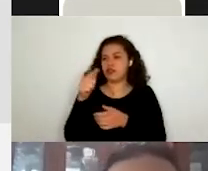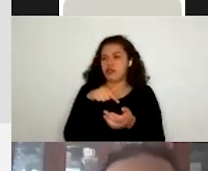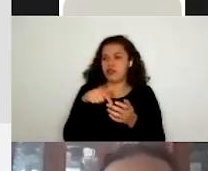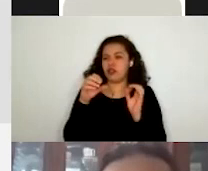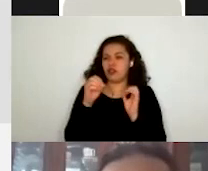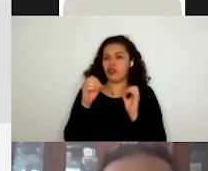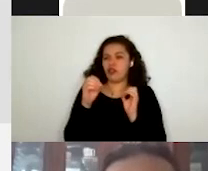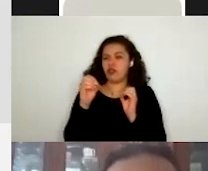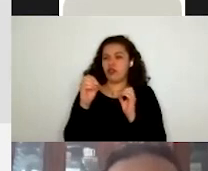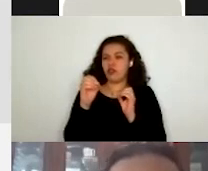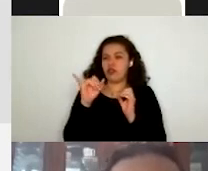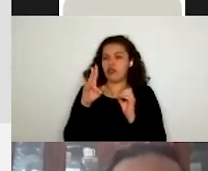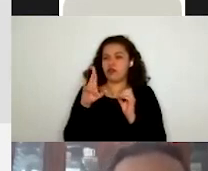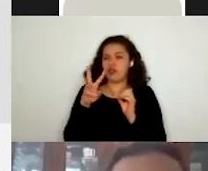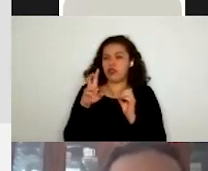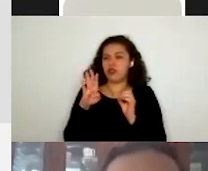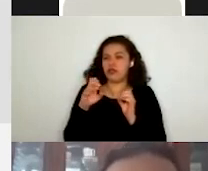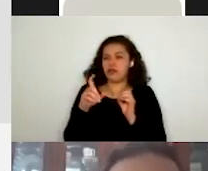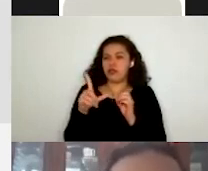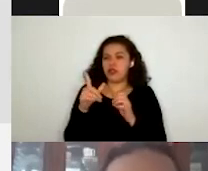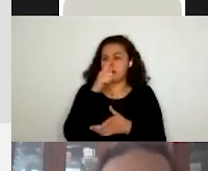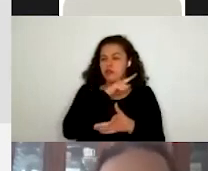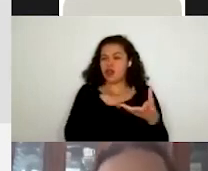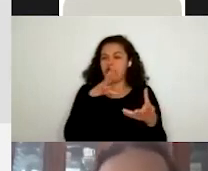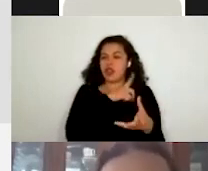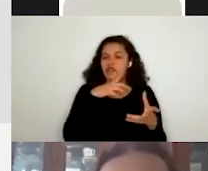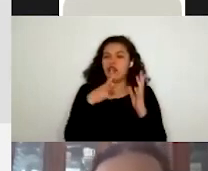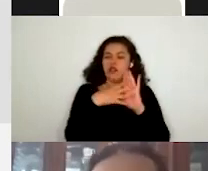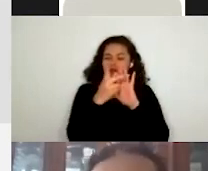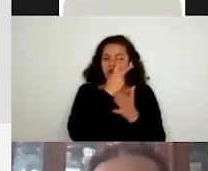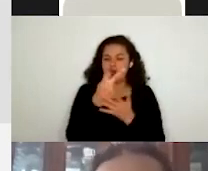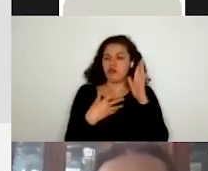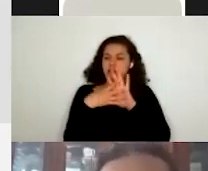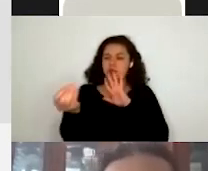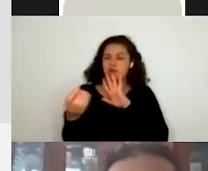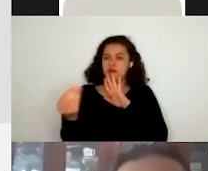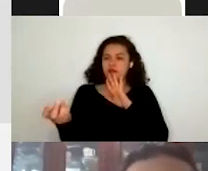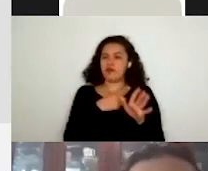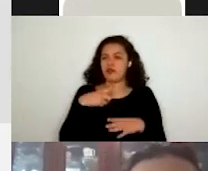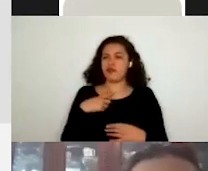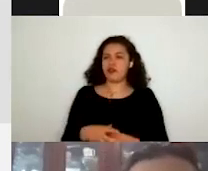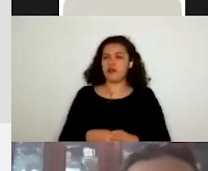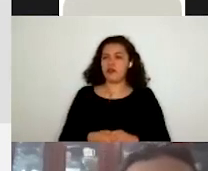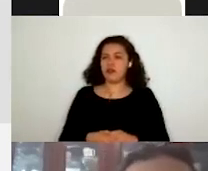cual deberá ser copia fiel del programa registrado en la plataforma digital.